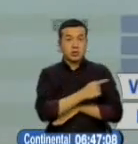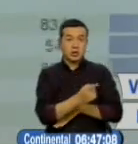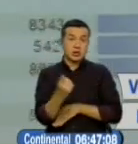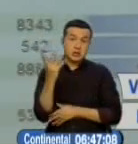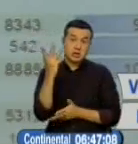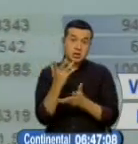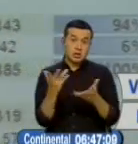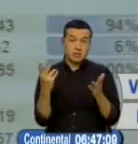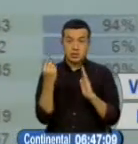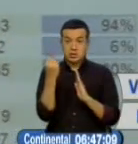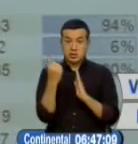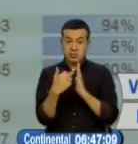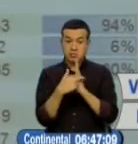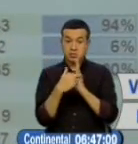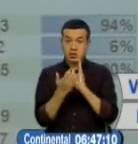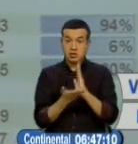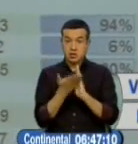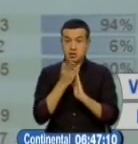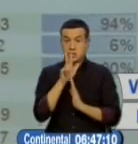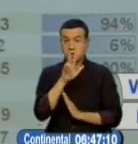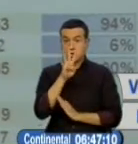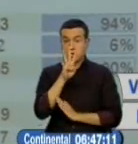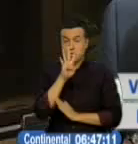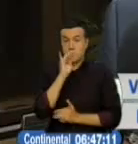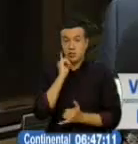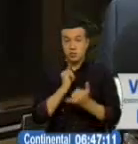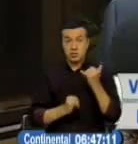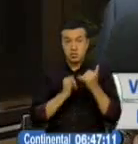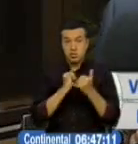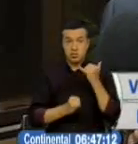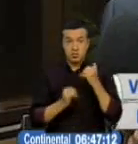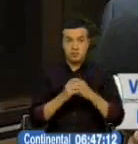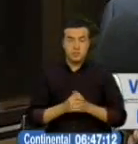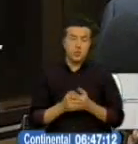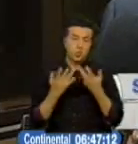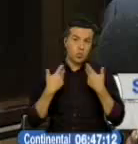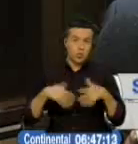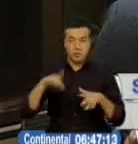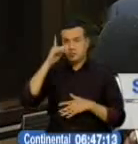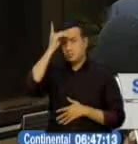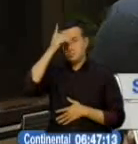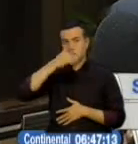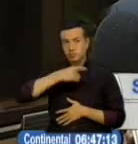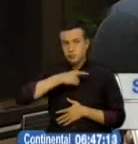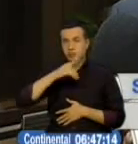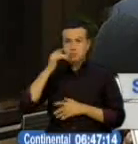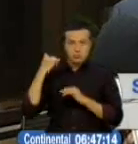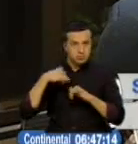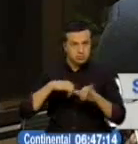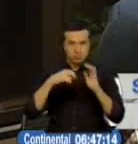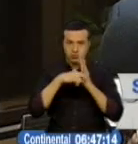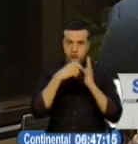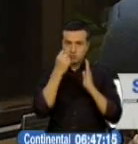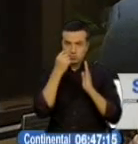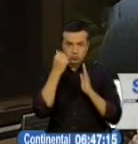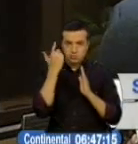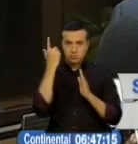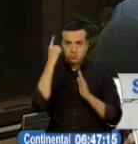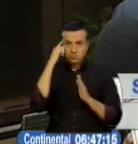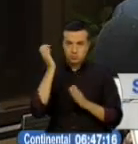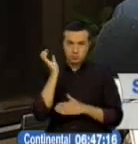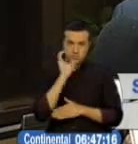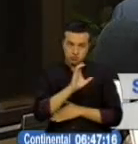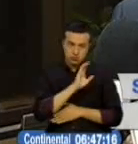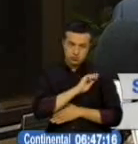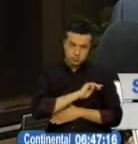se podría incrementar la tarifa a 34 centavos. Cualquier decisión que se adopte, sea mantener la compensación, que es uno de los